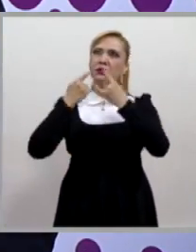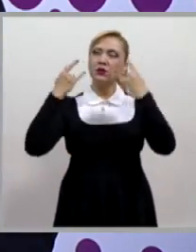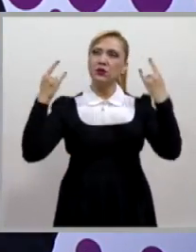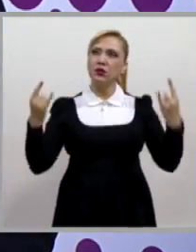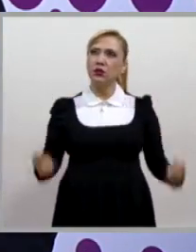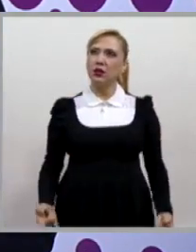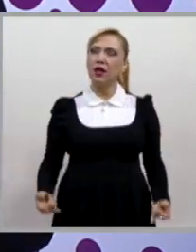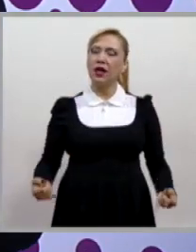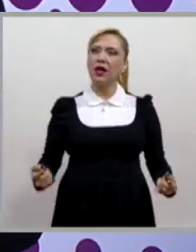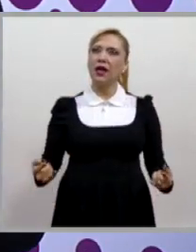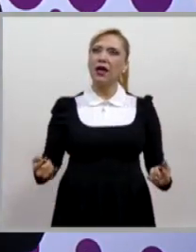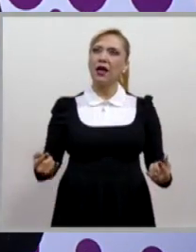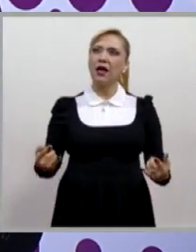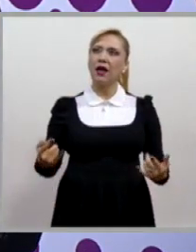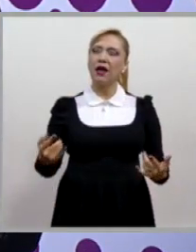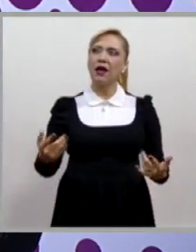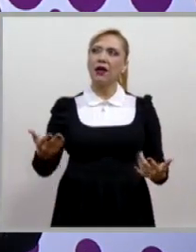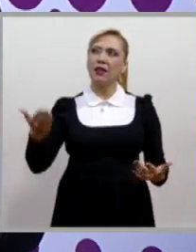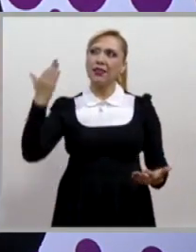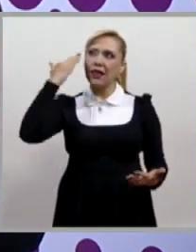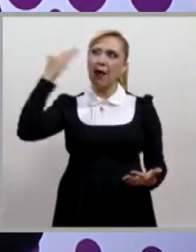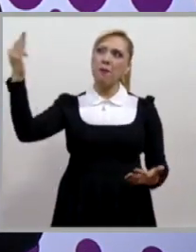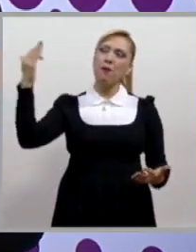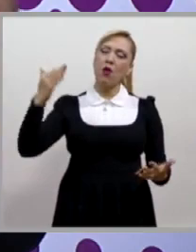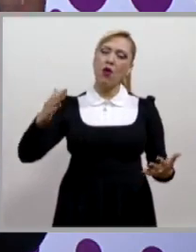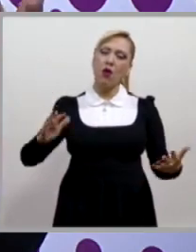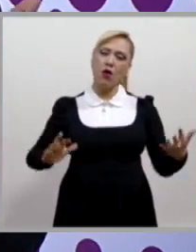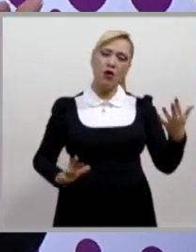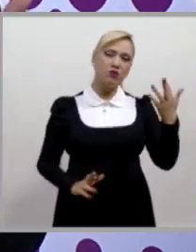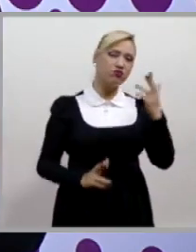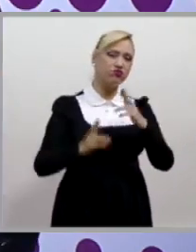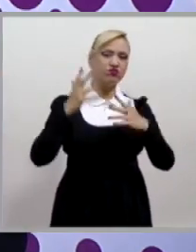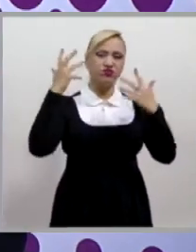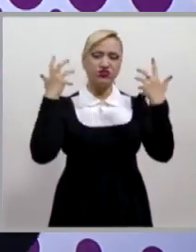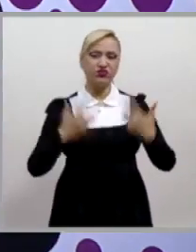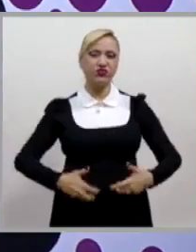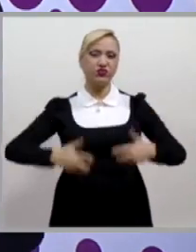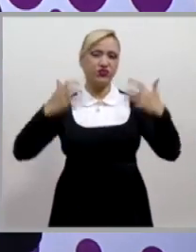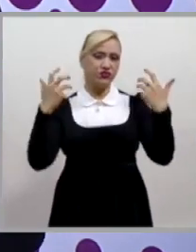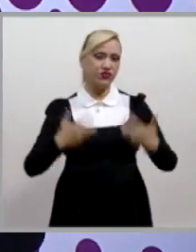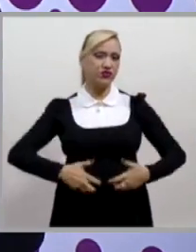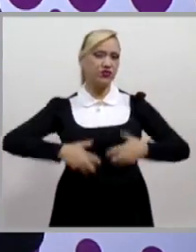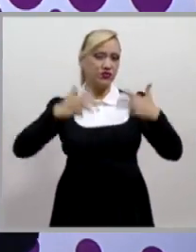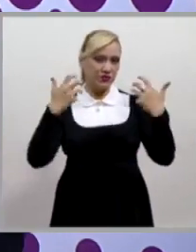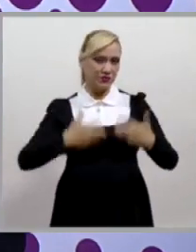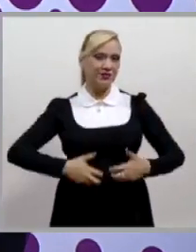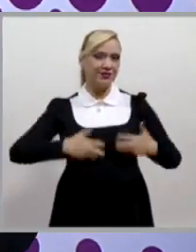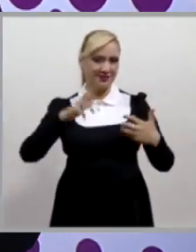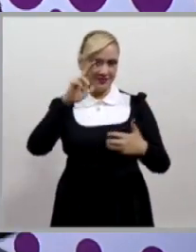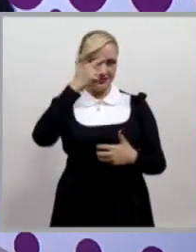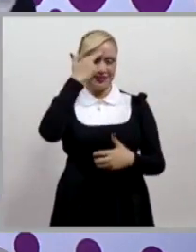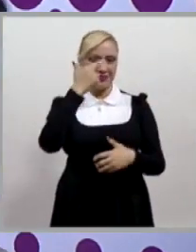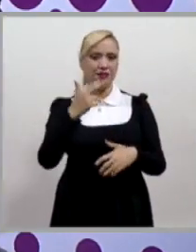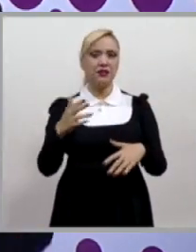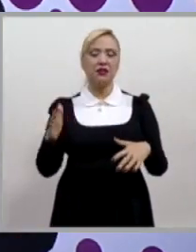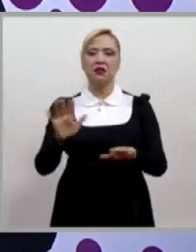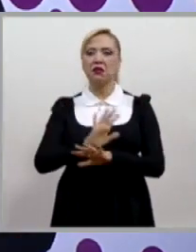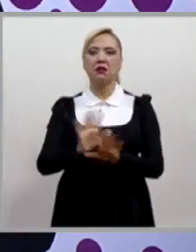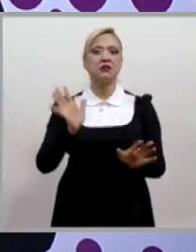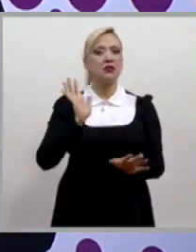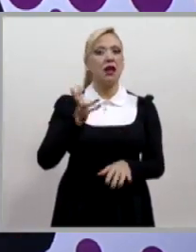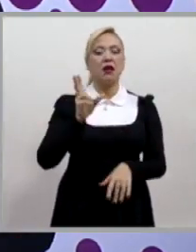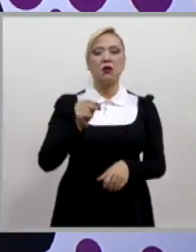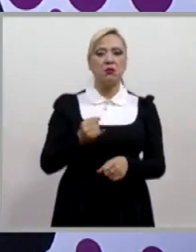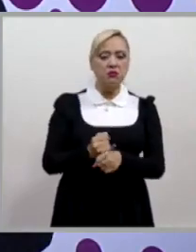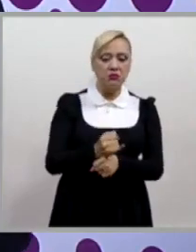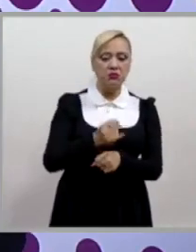eh, los abogados no fueron sustituidos por máquinas, como otras profesiones sí lo fueron, ¿no? Entonces, a lo largo del